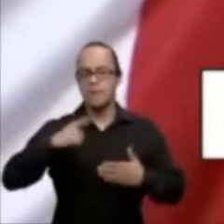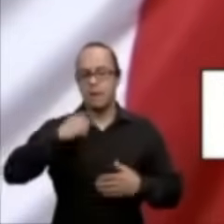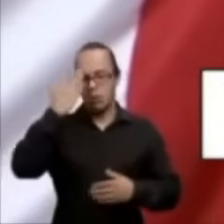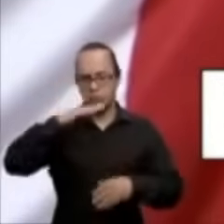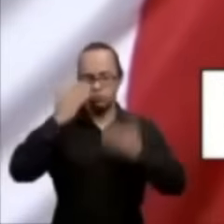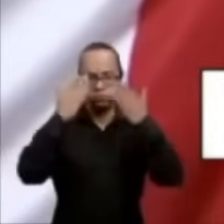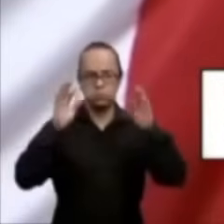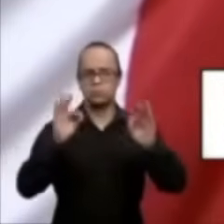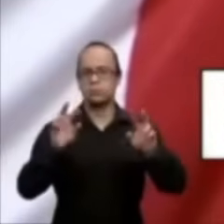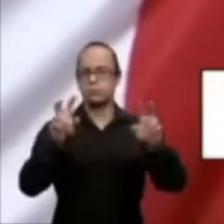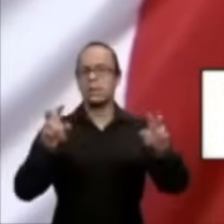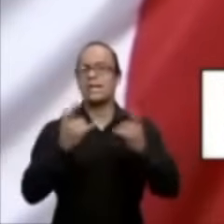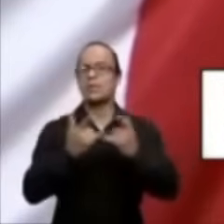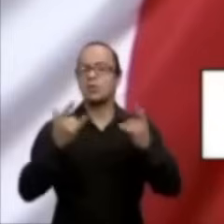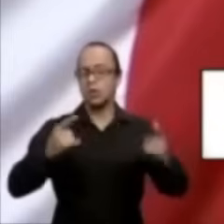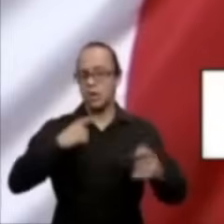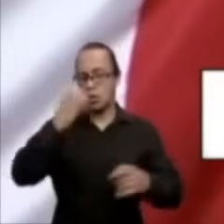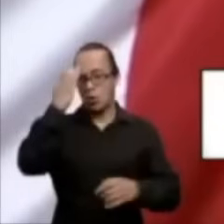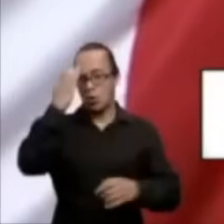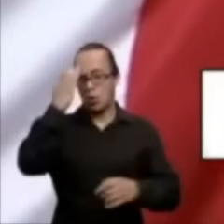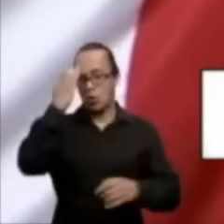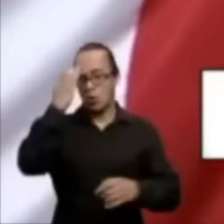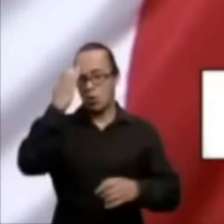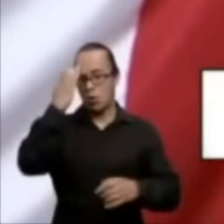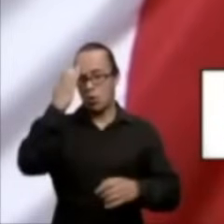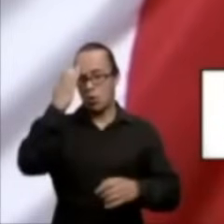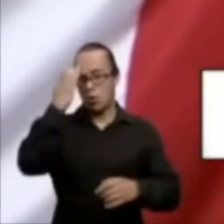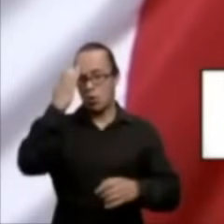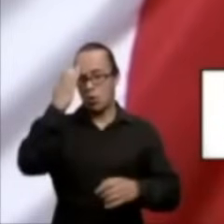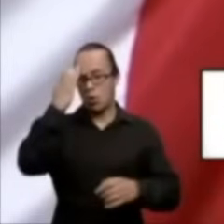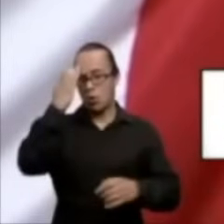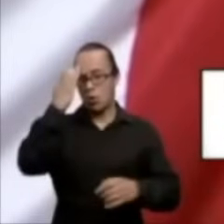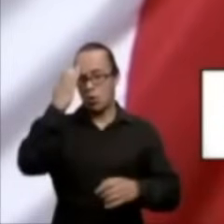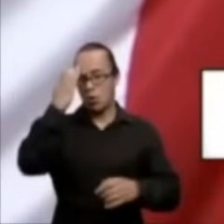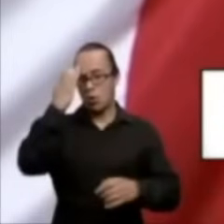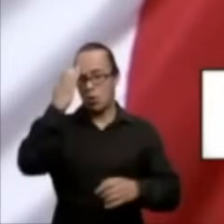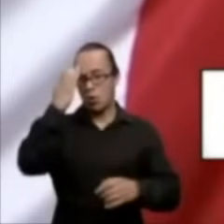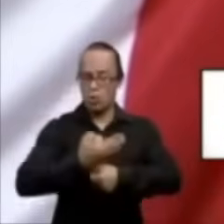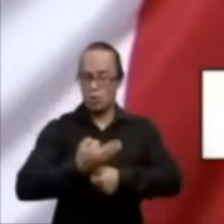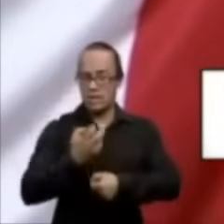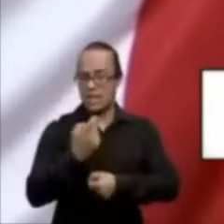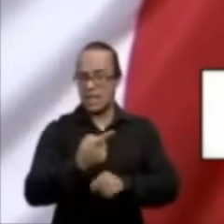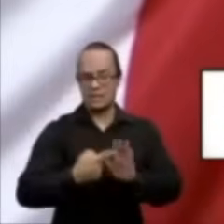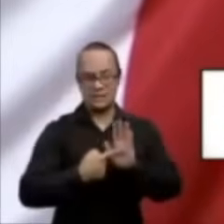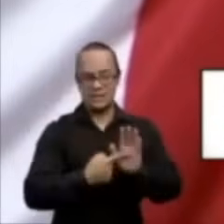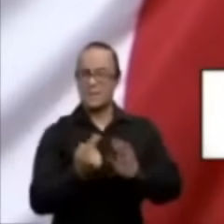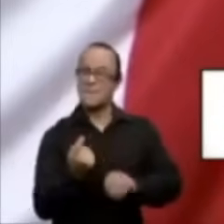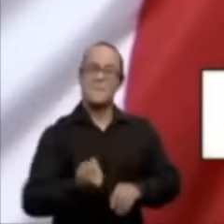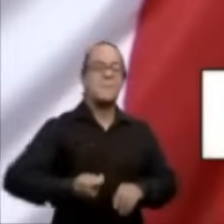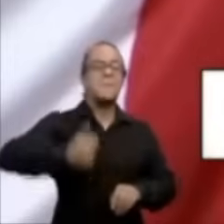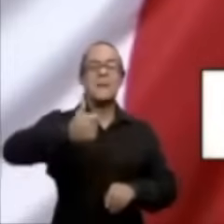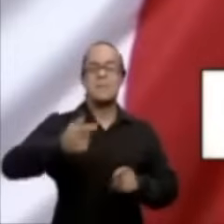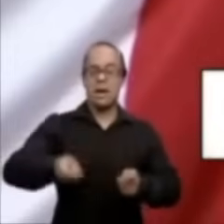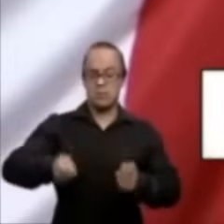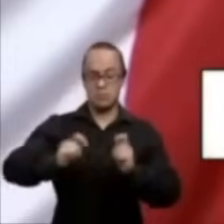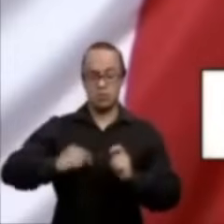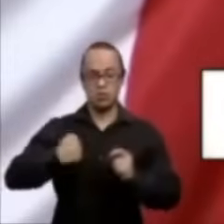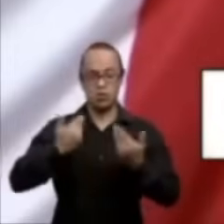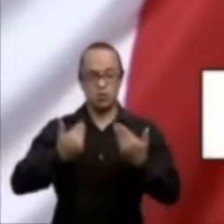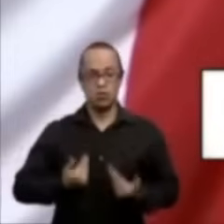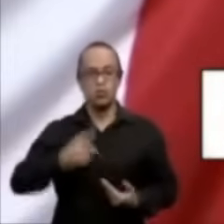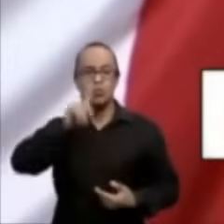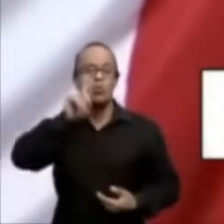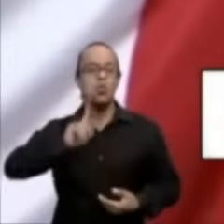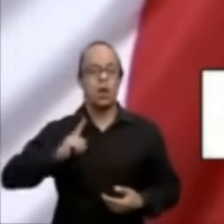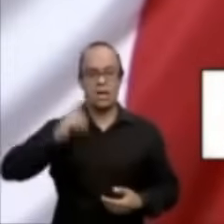la trascendencia de este momento en el que por primera vez una mujer gobernará el Estado de México, es